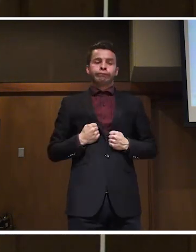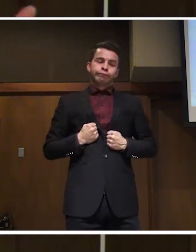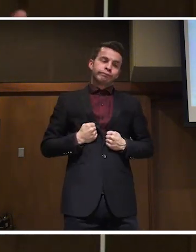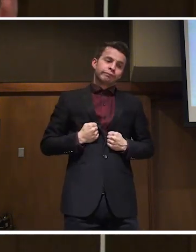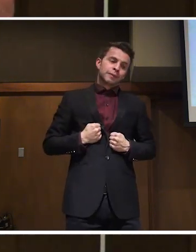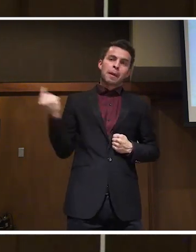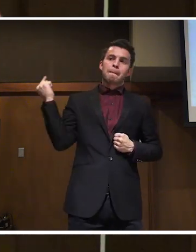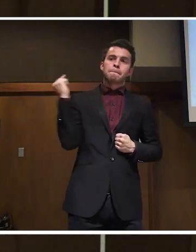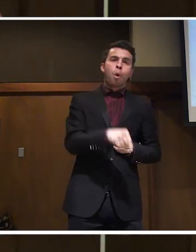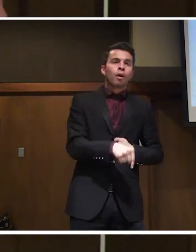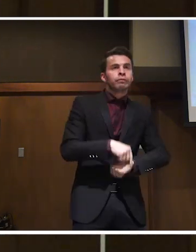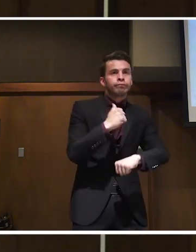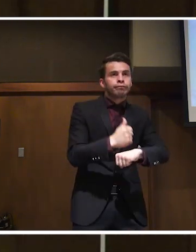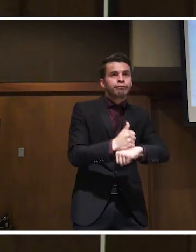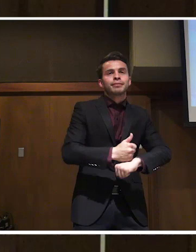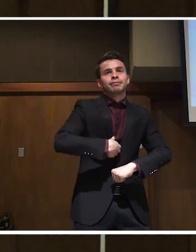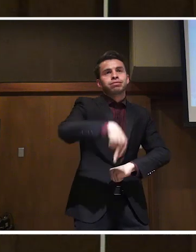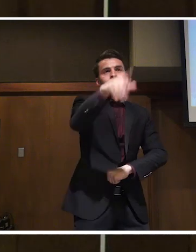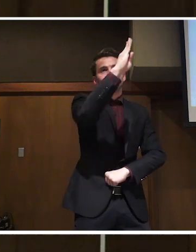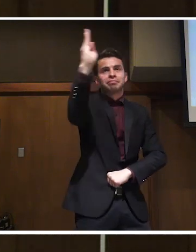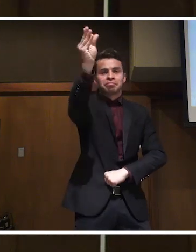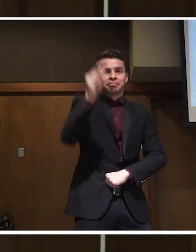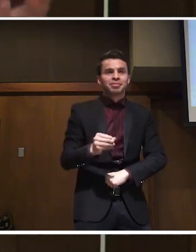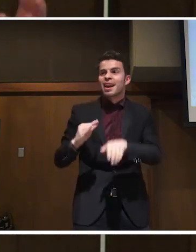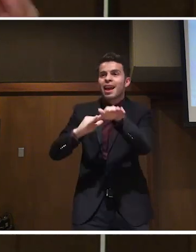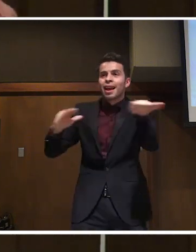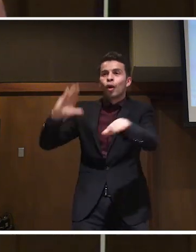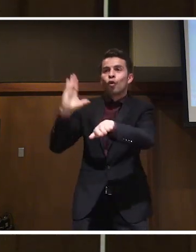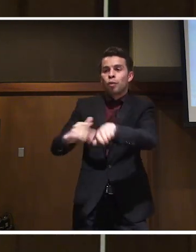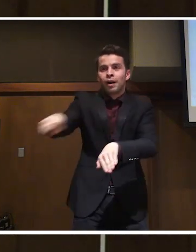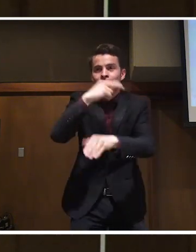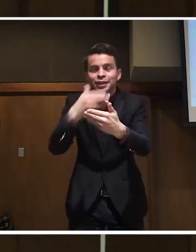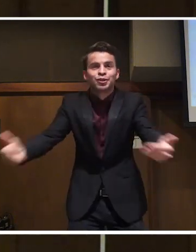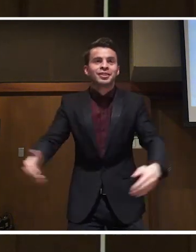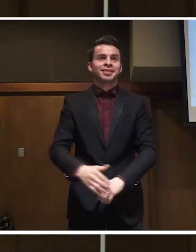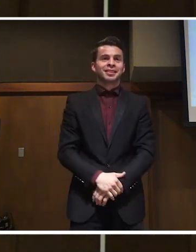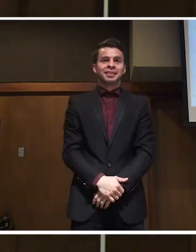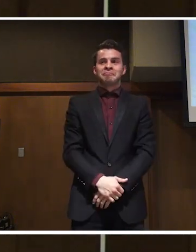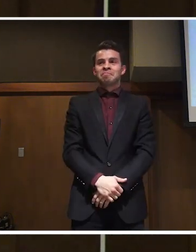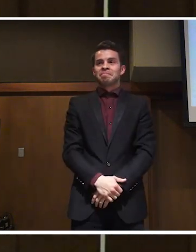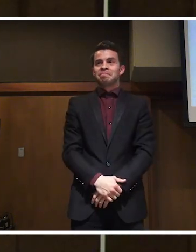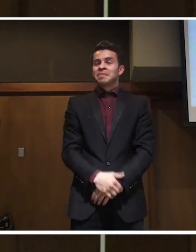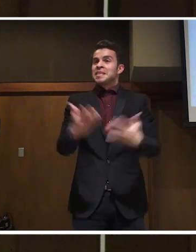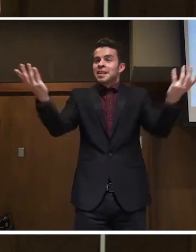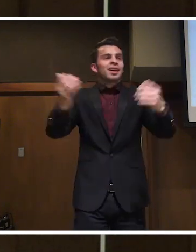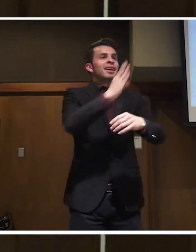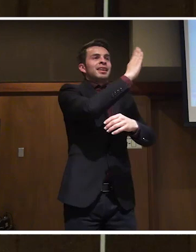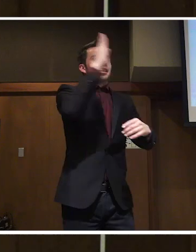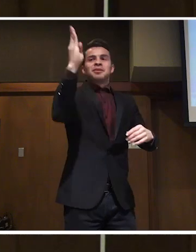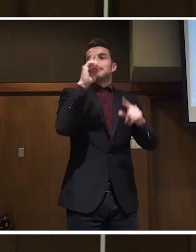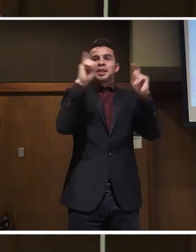General, era una biblioteca que tenía colecciones de libros de todo. Tenía colecciones de libros de cocina, de libros